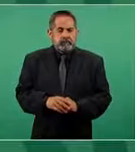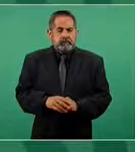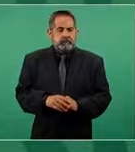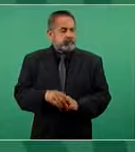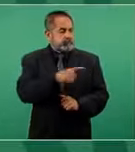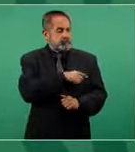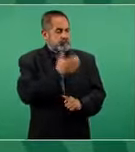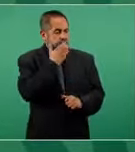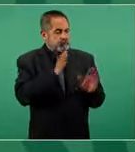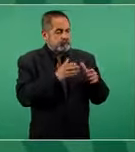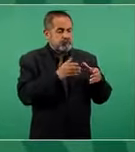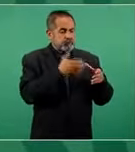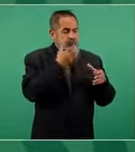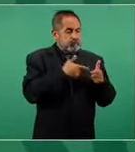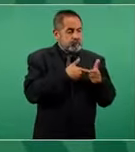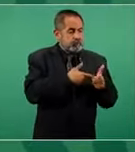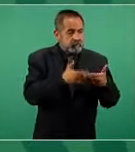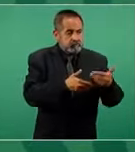conservadora,